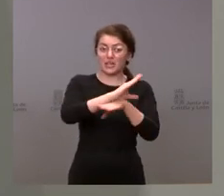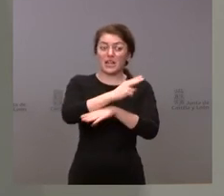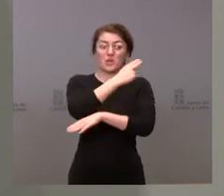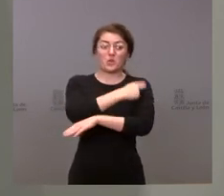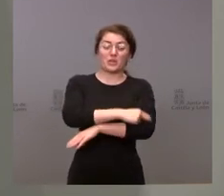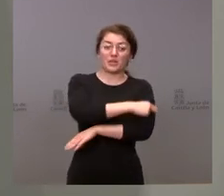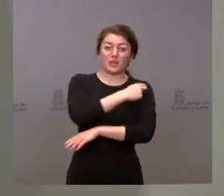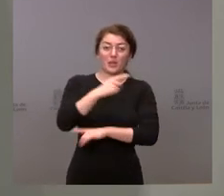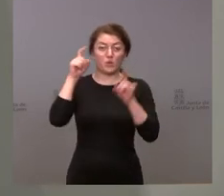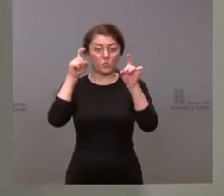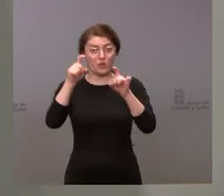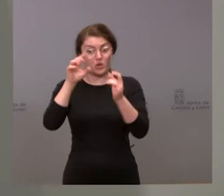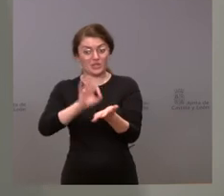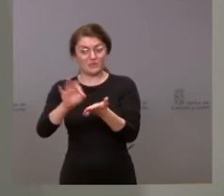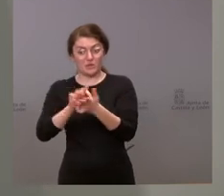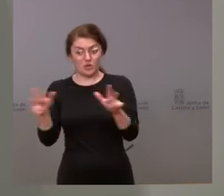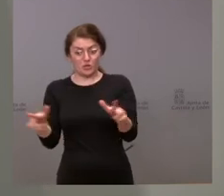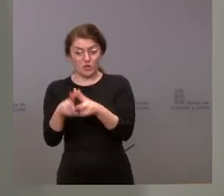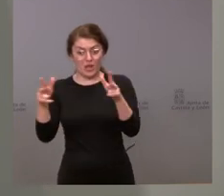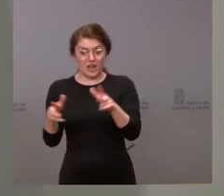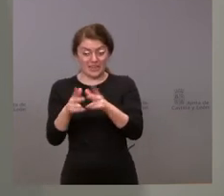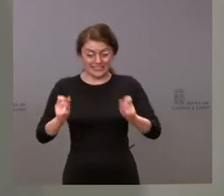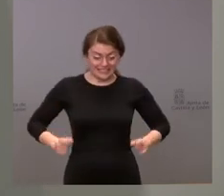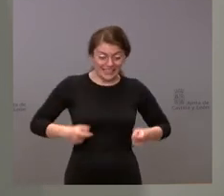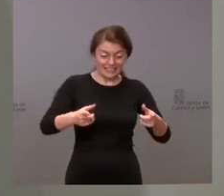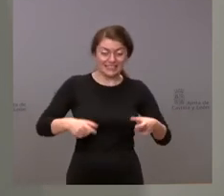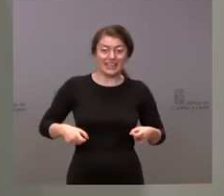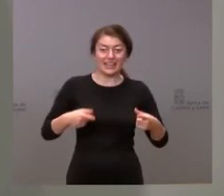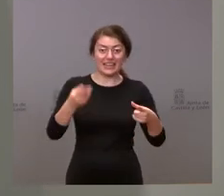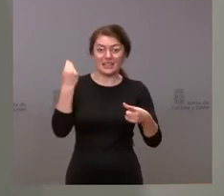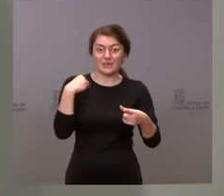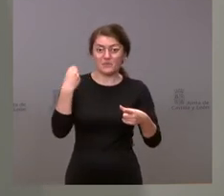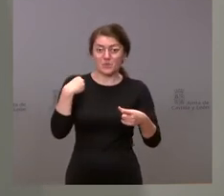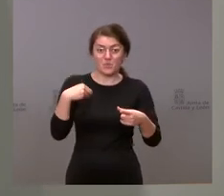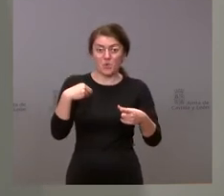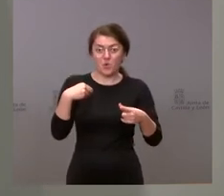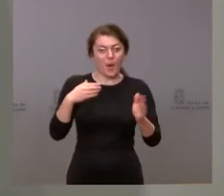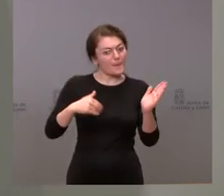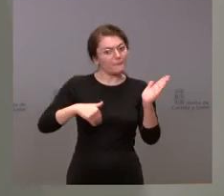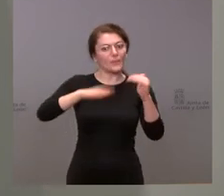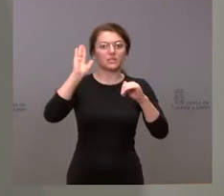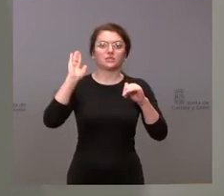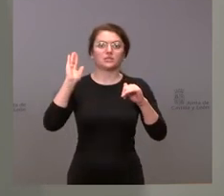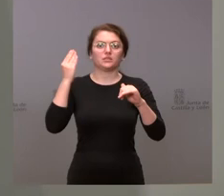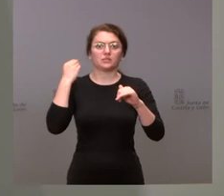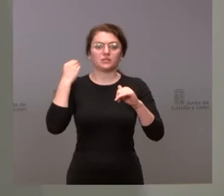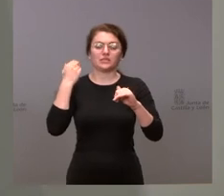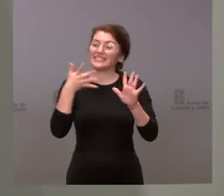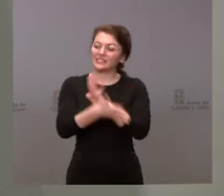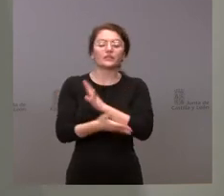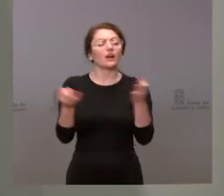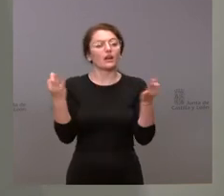más de lo que nos establece el sistema de financiación autonómica como entregas a cuenta es decir dicho de otra manera